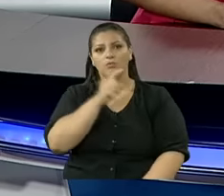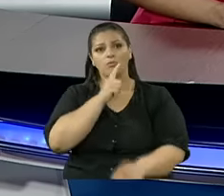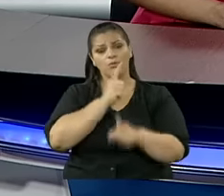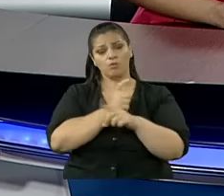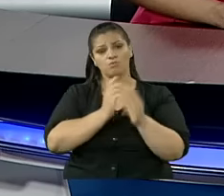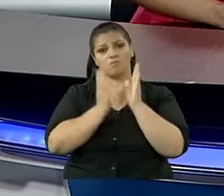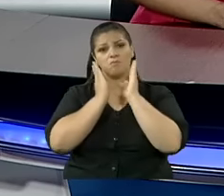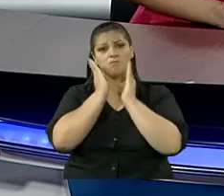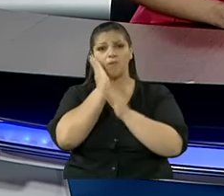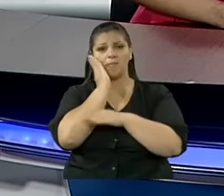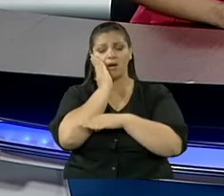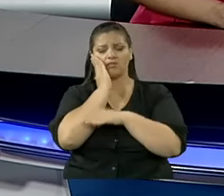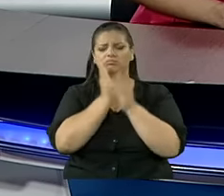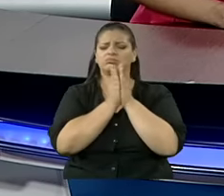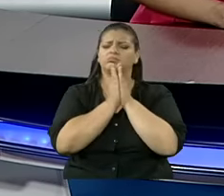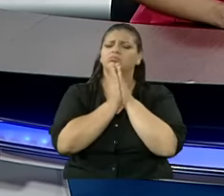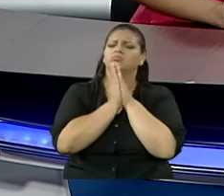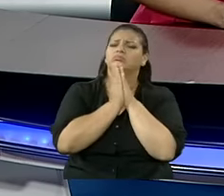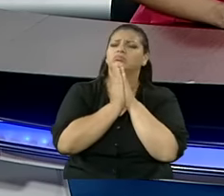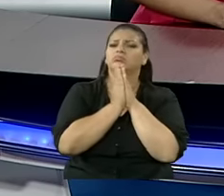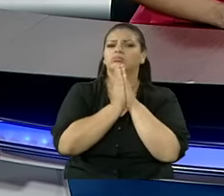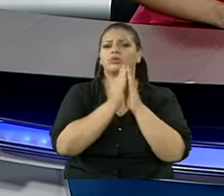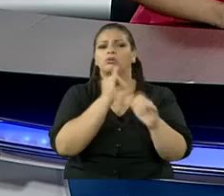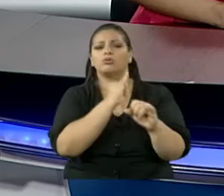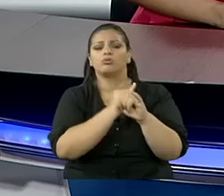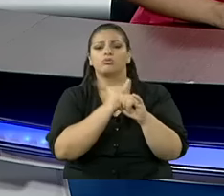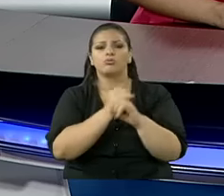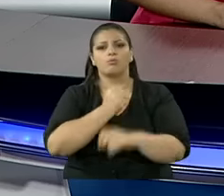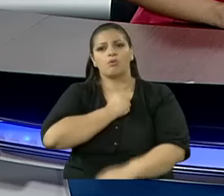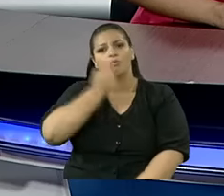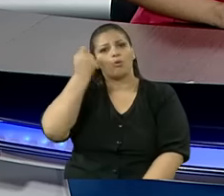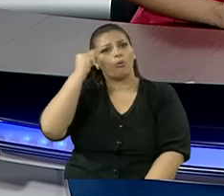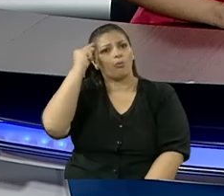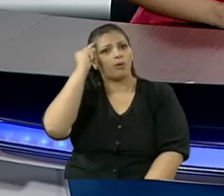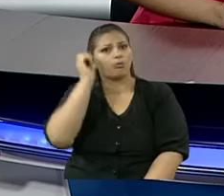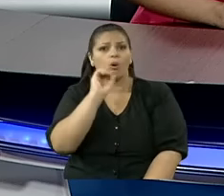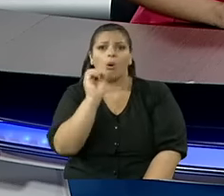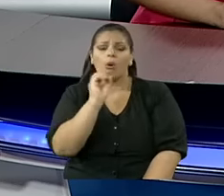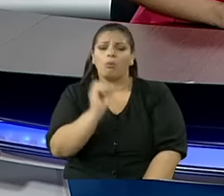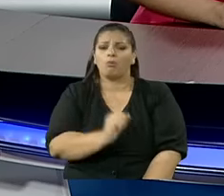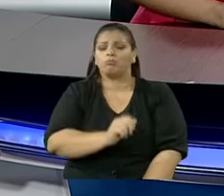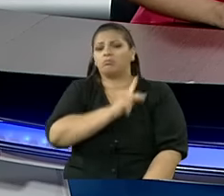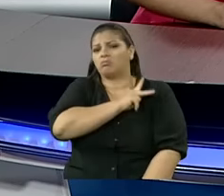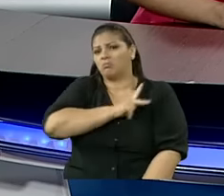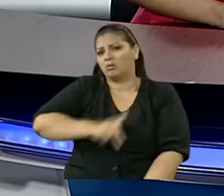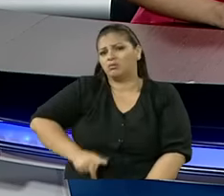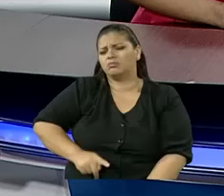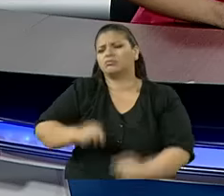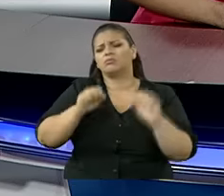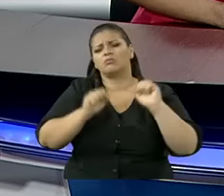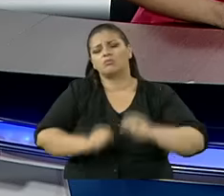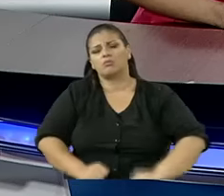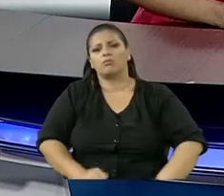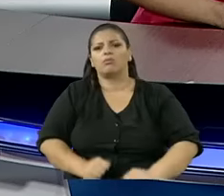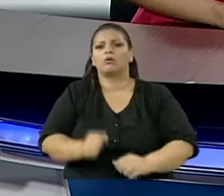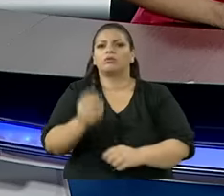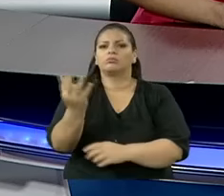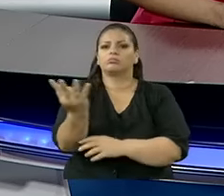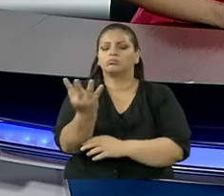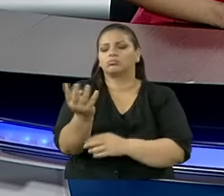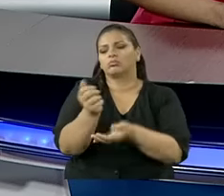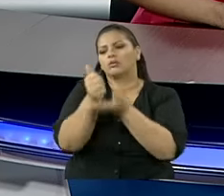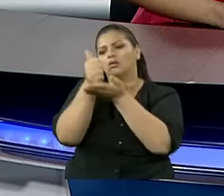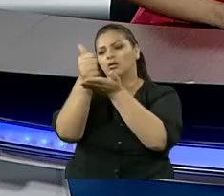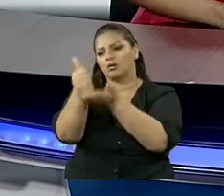que una institución pública o privada pueda brindarles la ayuda necesaria para superar su adicción y, lógicamente,